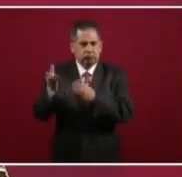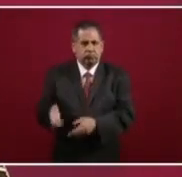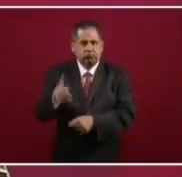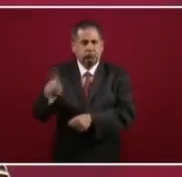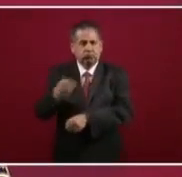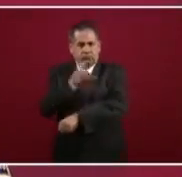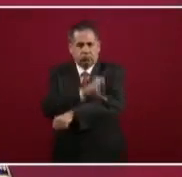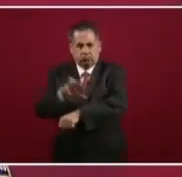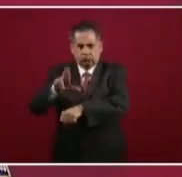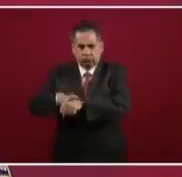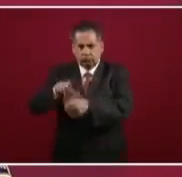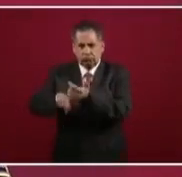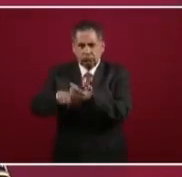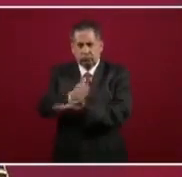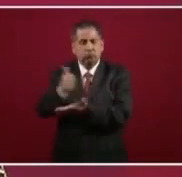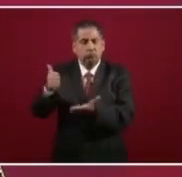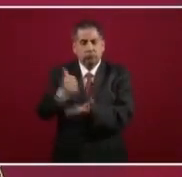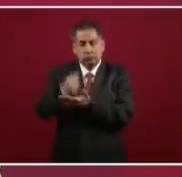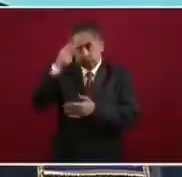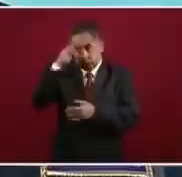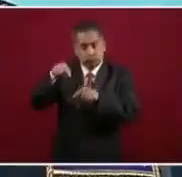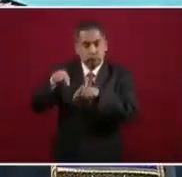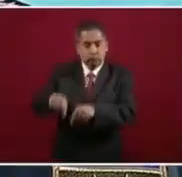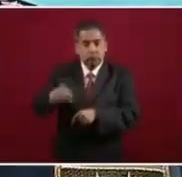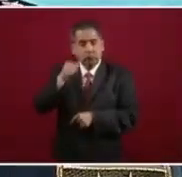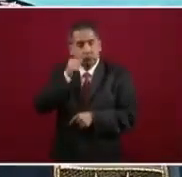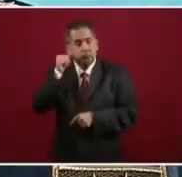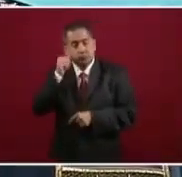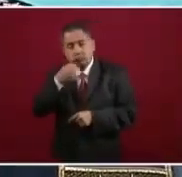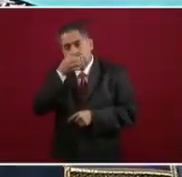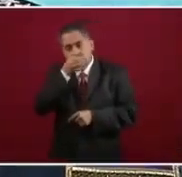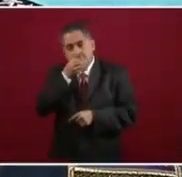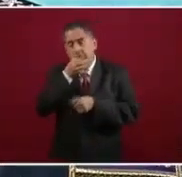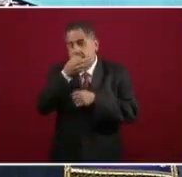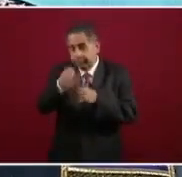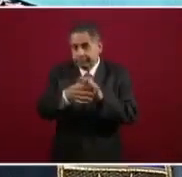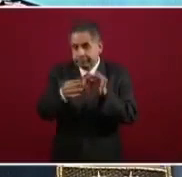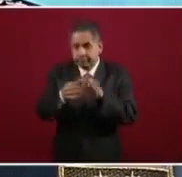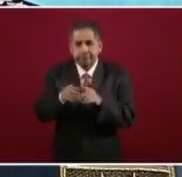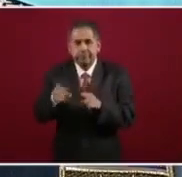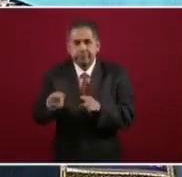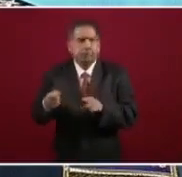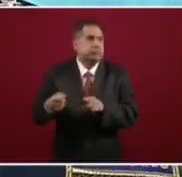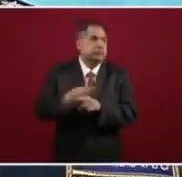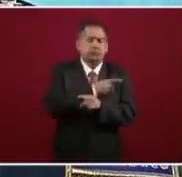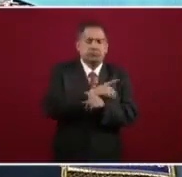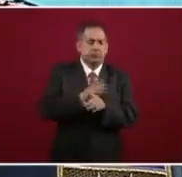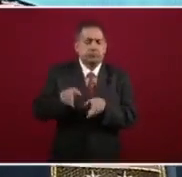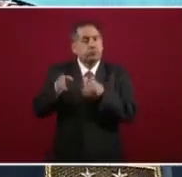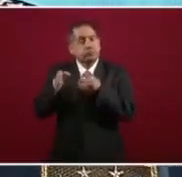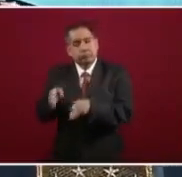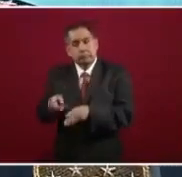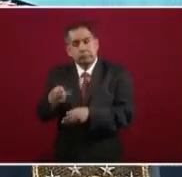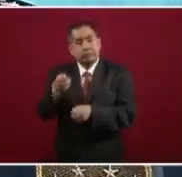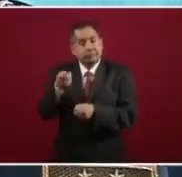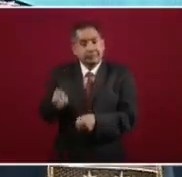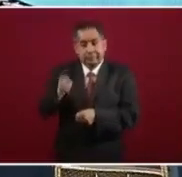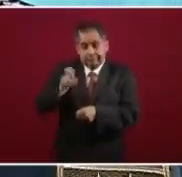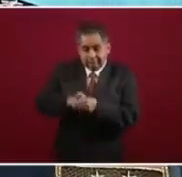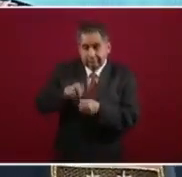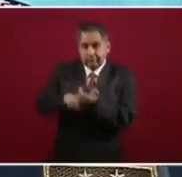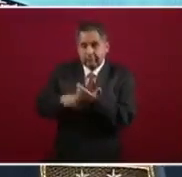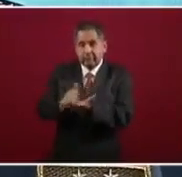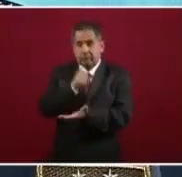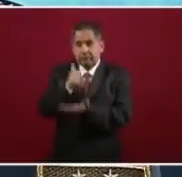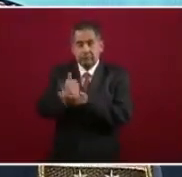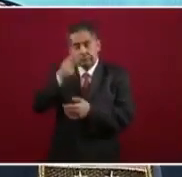desde aquí desde la ciudad de méxico ayer ayer se mencionó aunque tomó otro otro sentido el está que en la ciudad de méxico